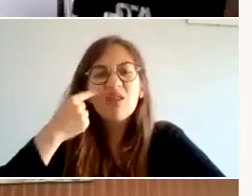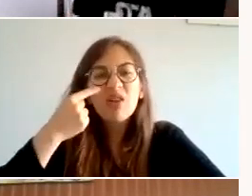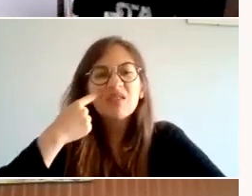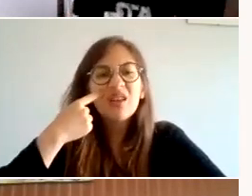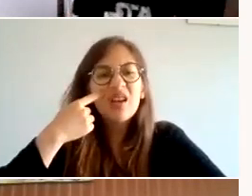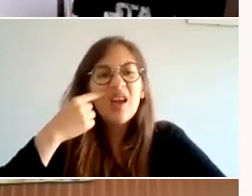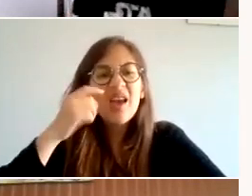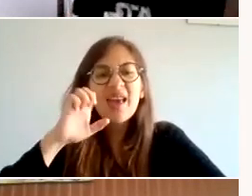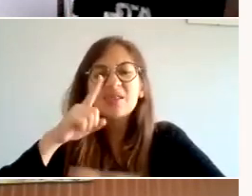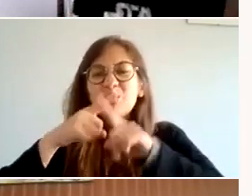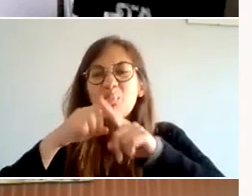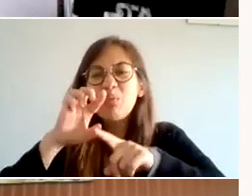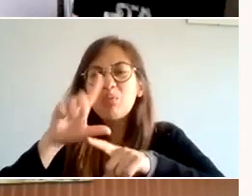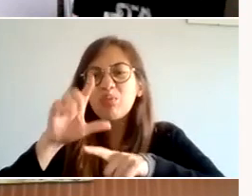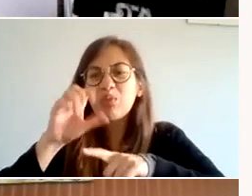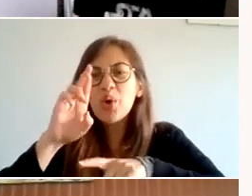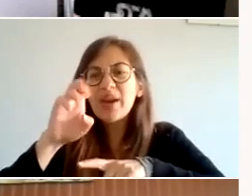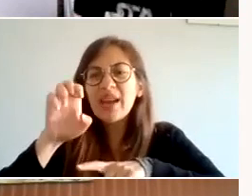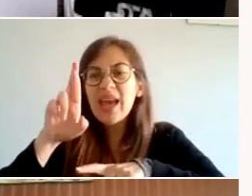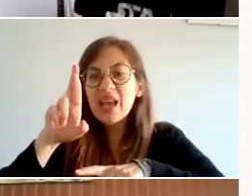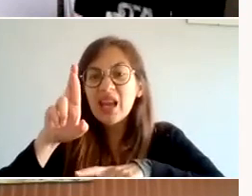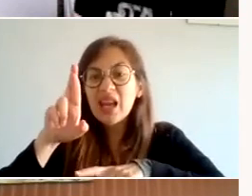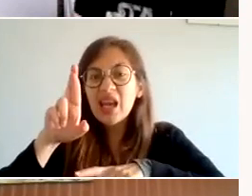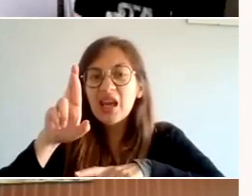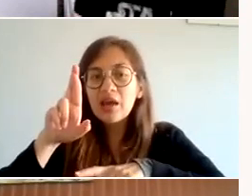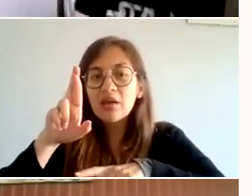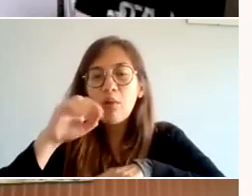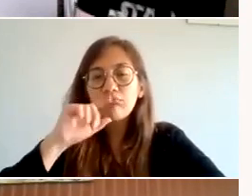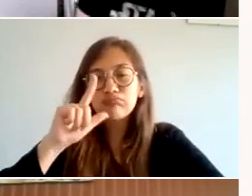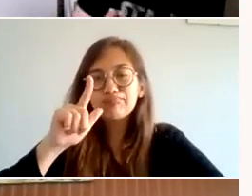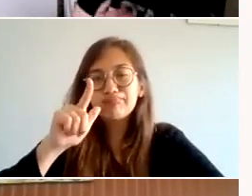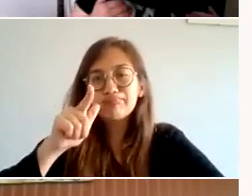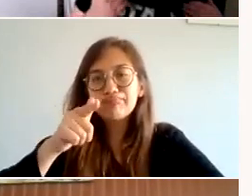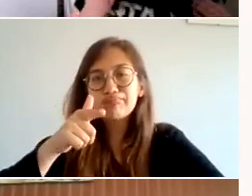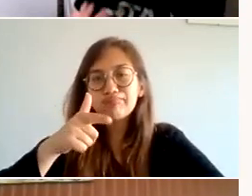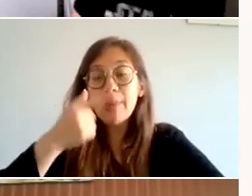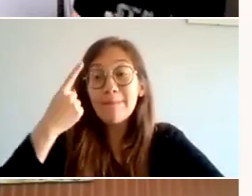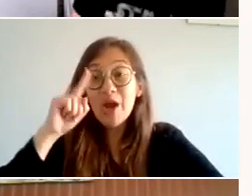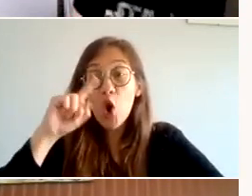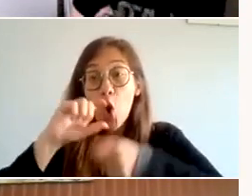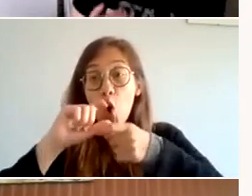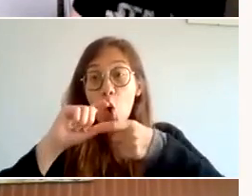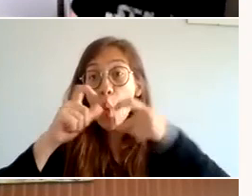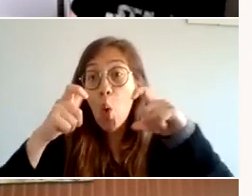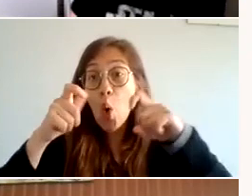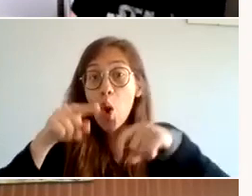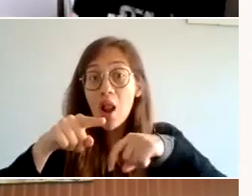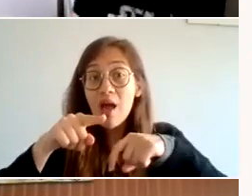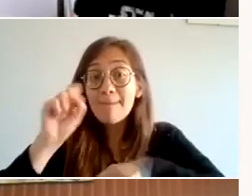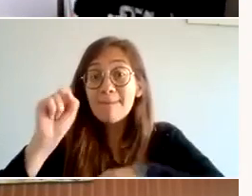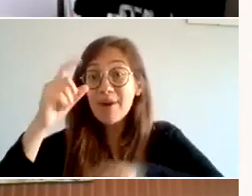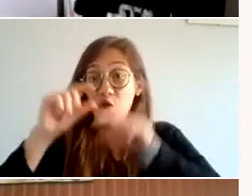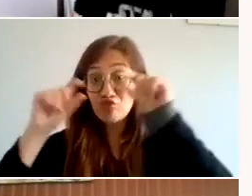lento, mientras que el más rápido aquí de ascenso ha sido Chrome, porque está posicionado por Google y tiene mucho más